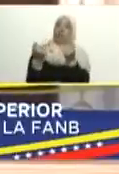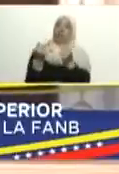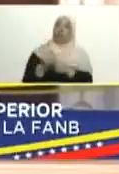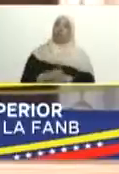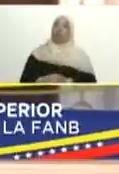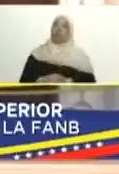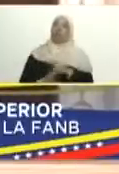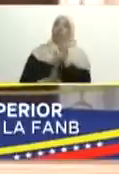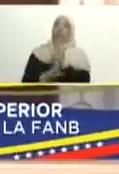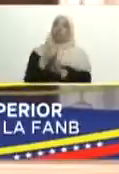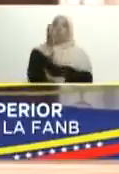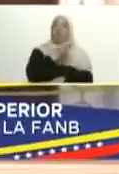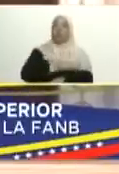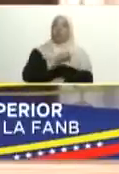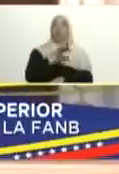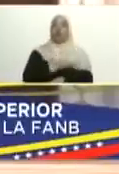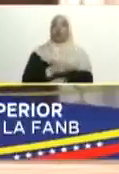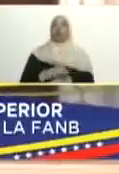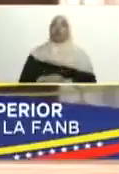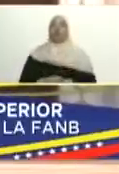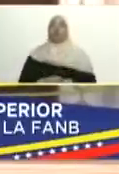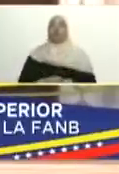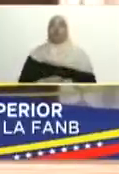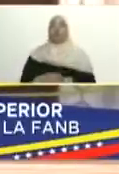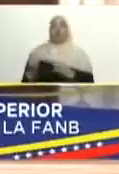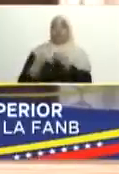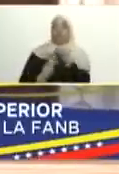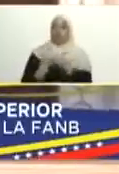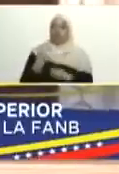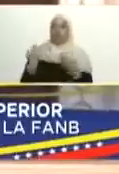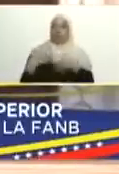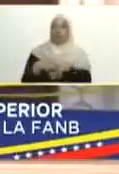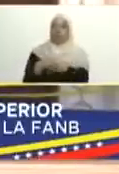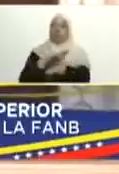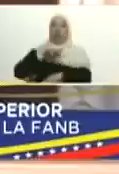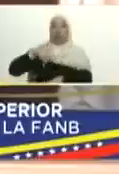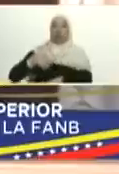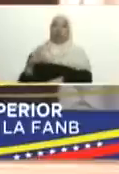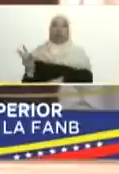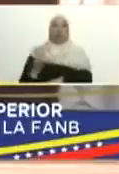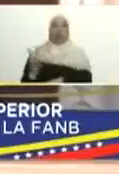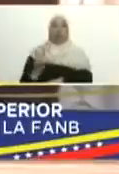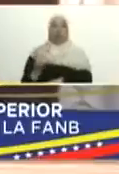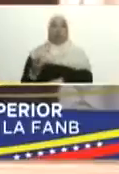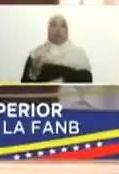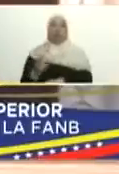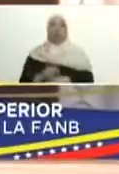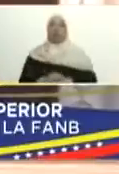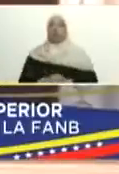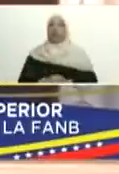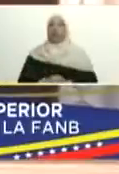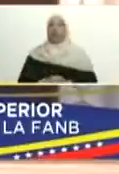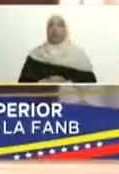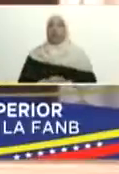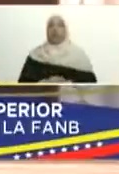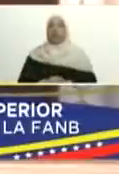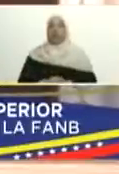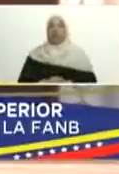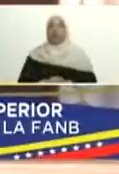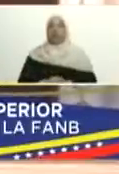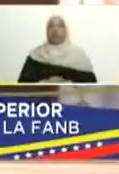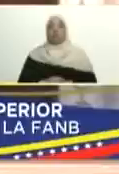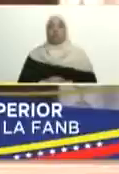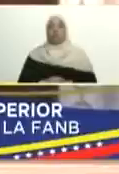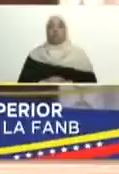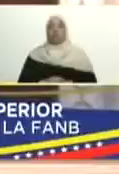la recuperación social, la recuperación integral de nuestro país. Van de la mano. Los